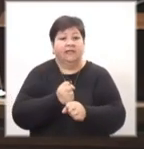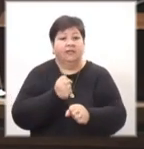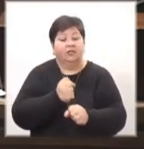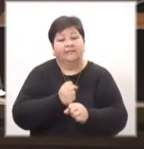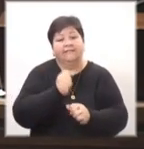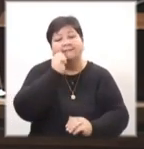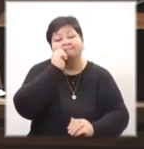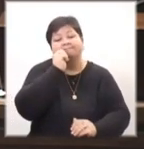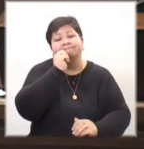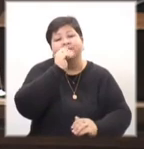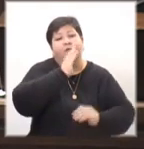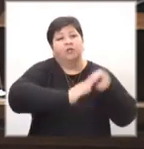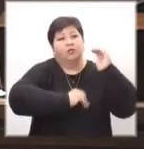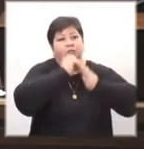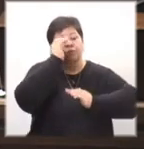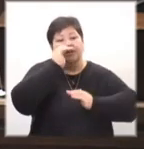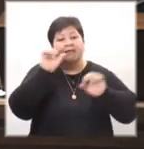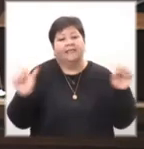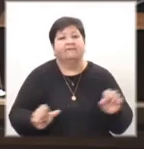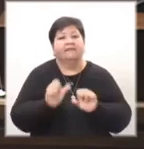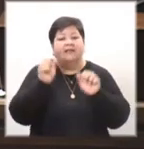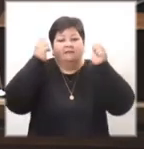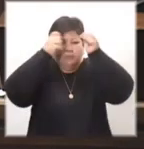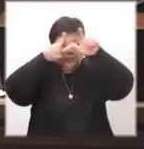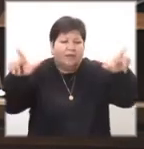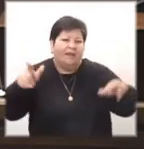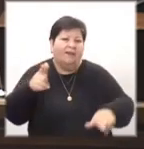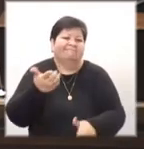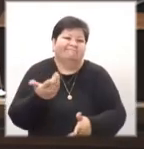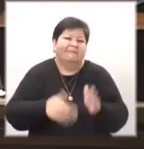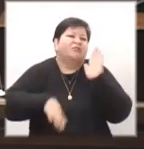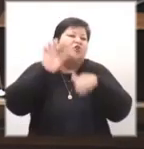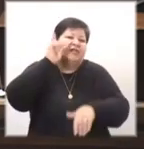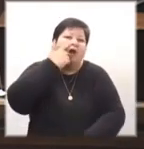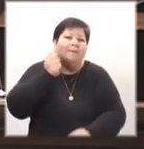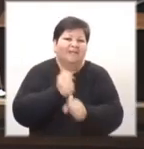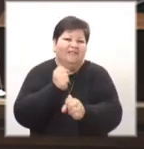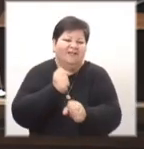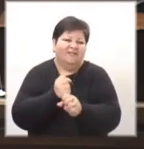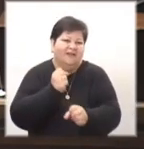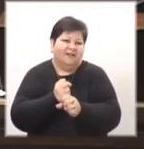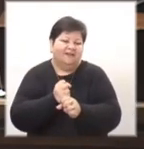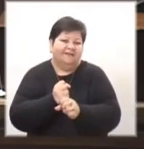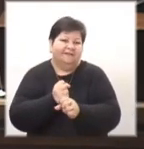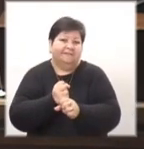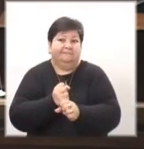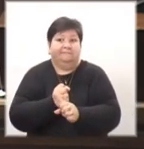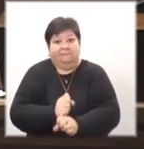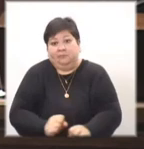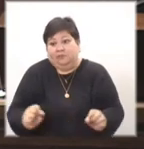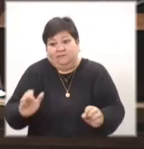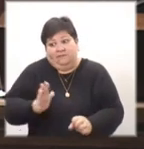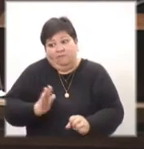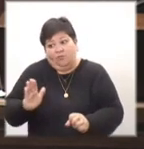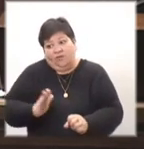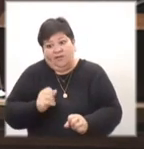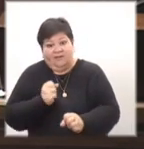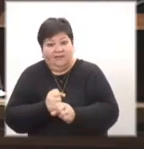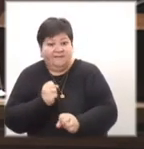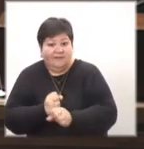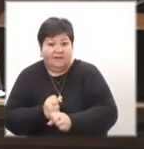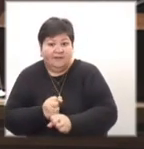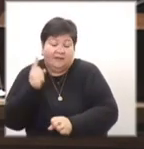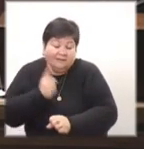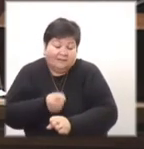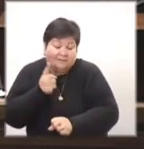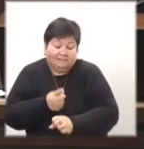a la actividad rural, ramas netamente masculinizadas, excluyendo de esta posibilidad a las mujeres que realizan trabajos